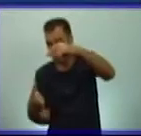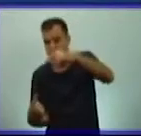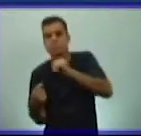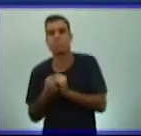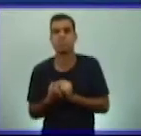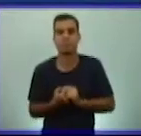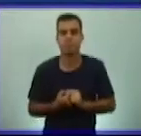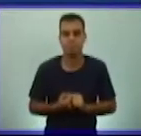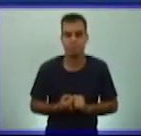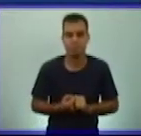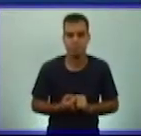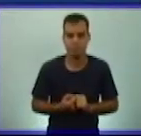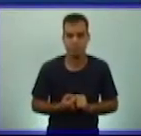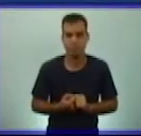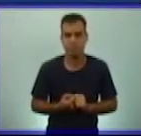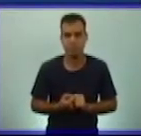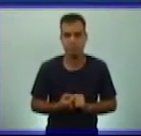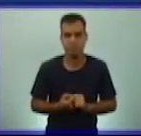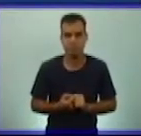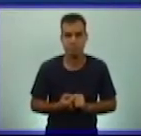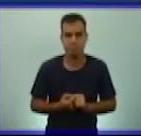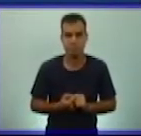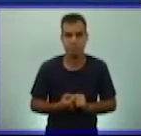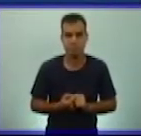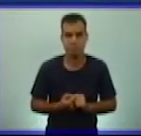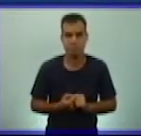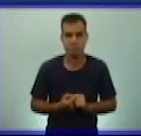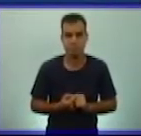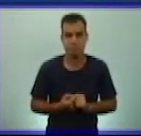potencial, energía en